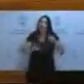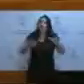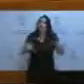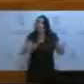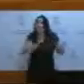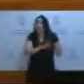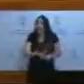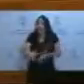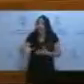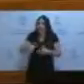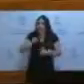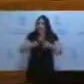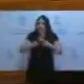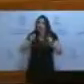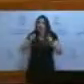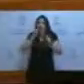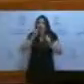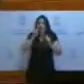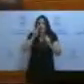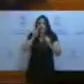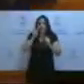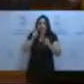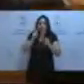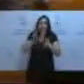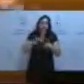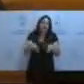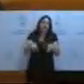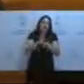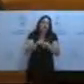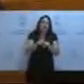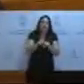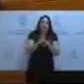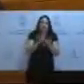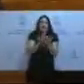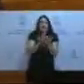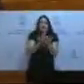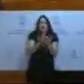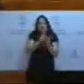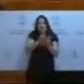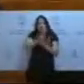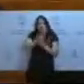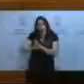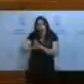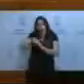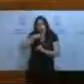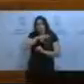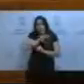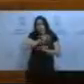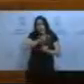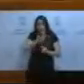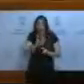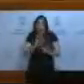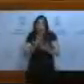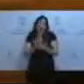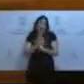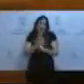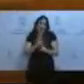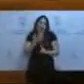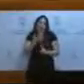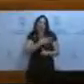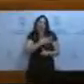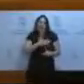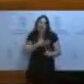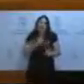final los visitantes no pueden ser ni por asomo lo que reclaman los vecinos del concejo de Belmonte Miranda, con razón, ni lo que reclama el ayuntamiento. Es decir, si usted quiere hacer algo